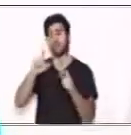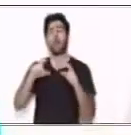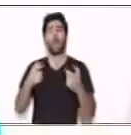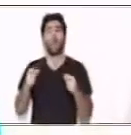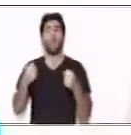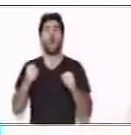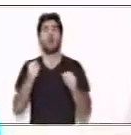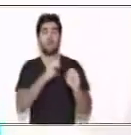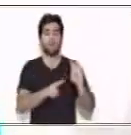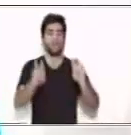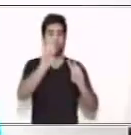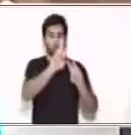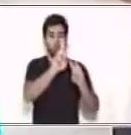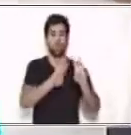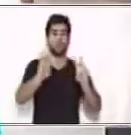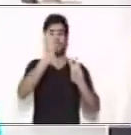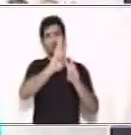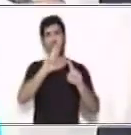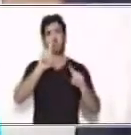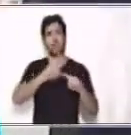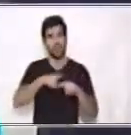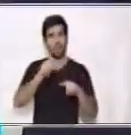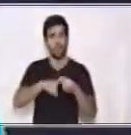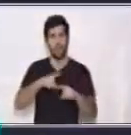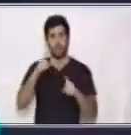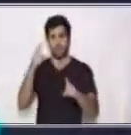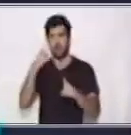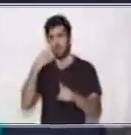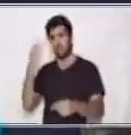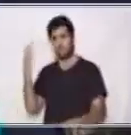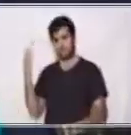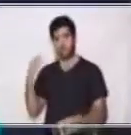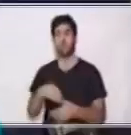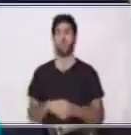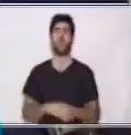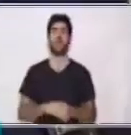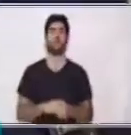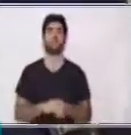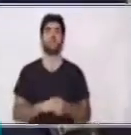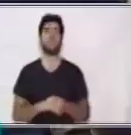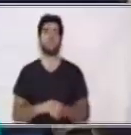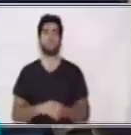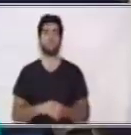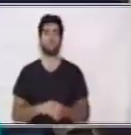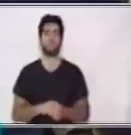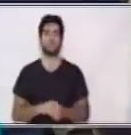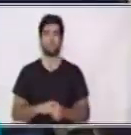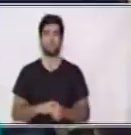cuadrado perfecto. Ahora le damos solución.